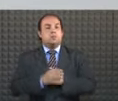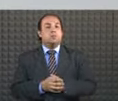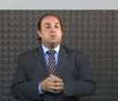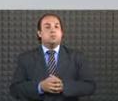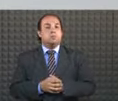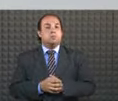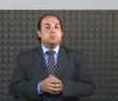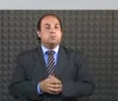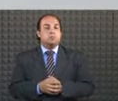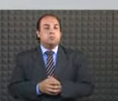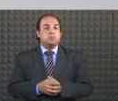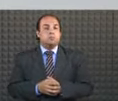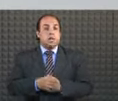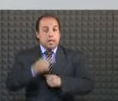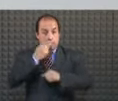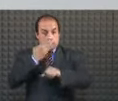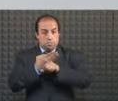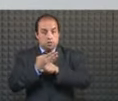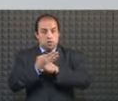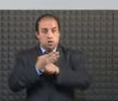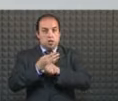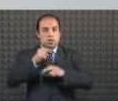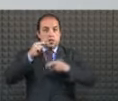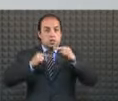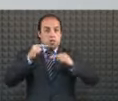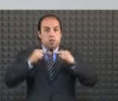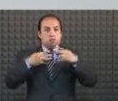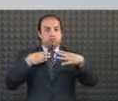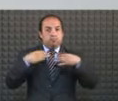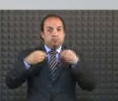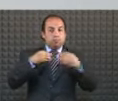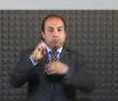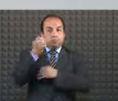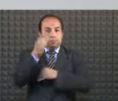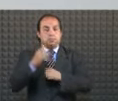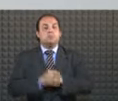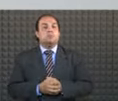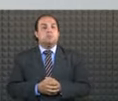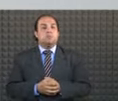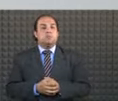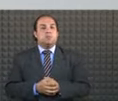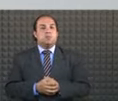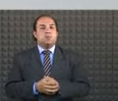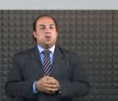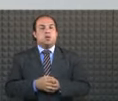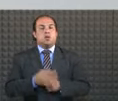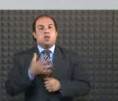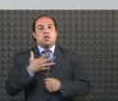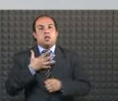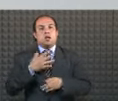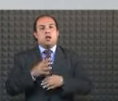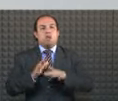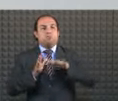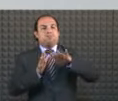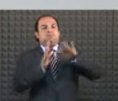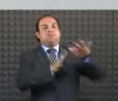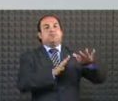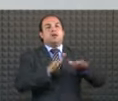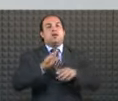que fue responsable de la ola de enero. Entonces está totalmente desplazada por la variante